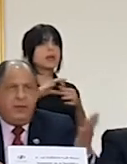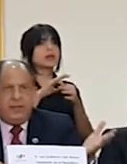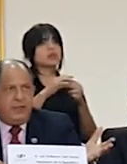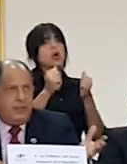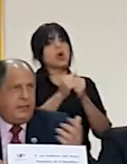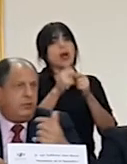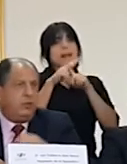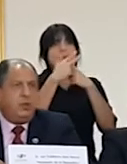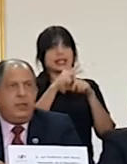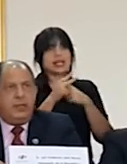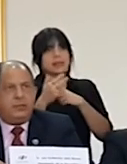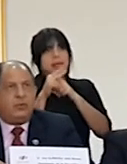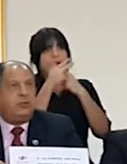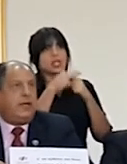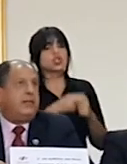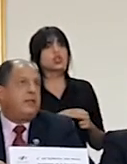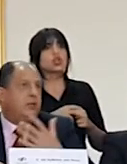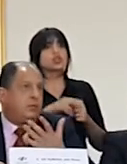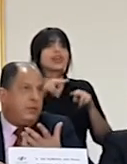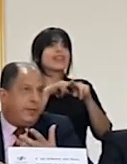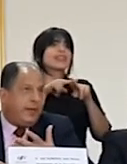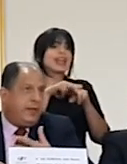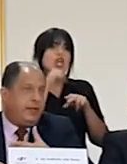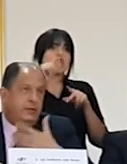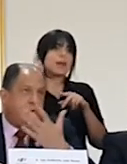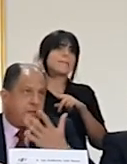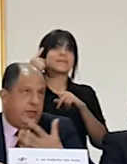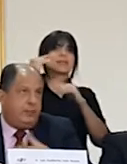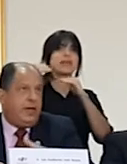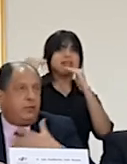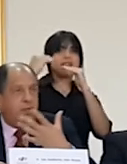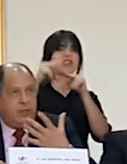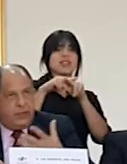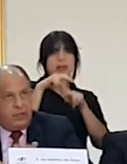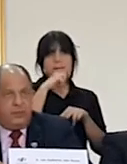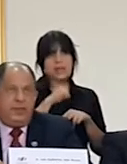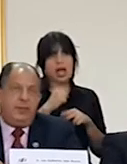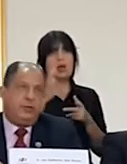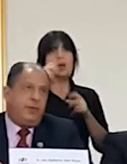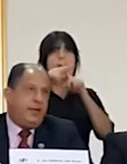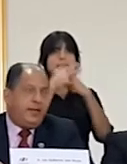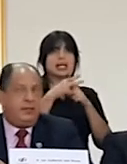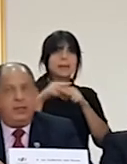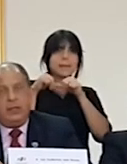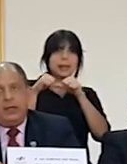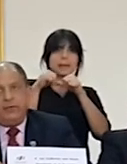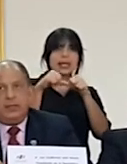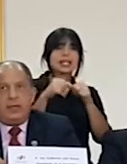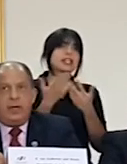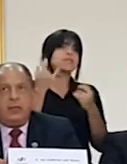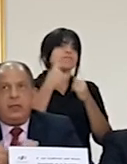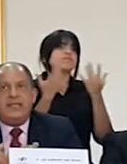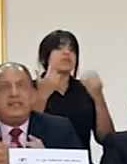ver con el mantenimiento, son trenes que no son de primera generación, son trenes viejos, requieren un mantenimiento permanente.